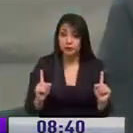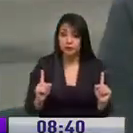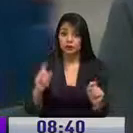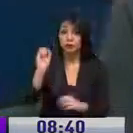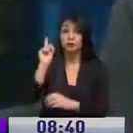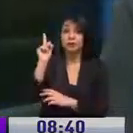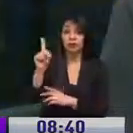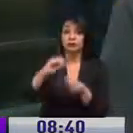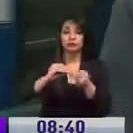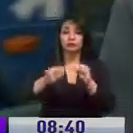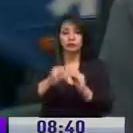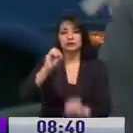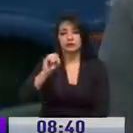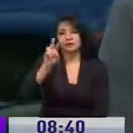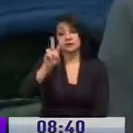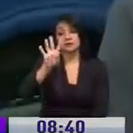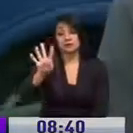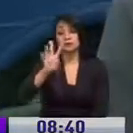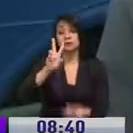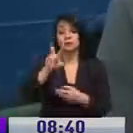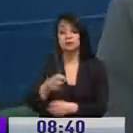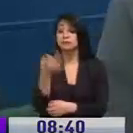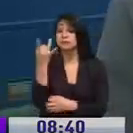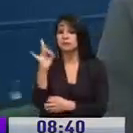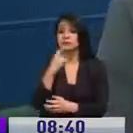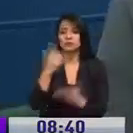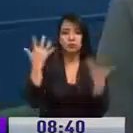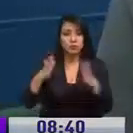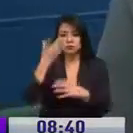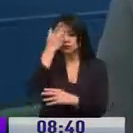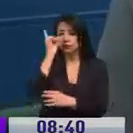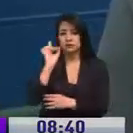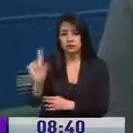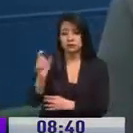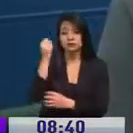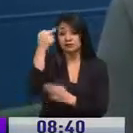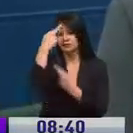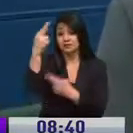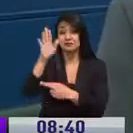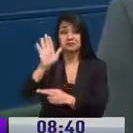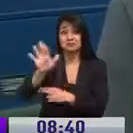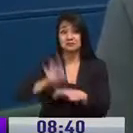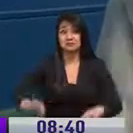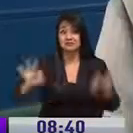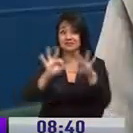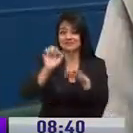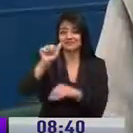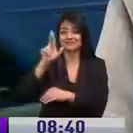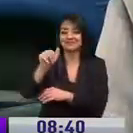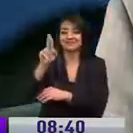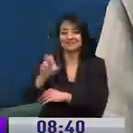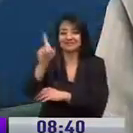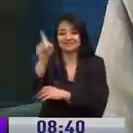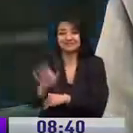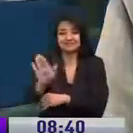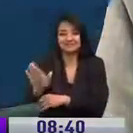consultiva 025 de 2018 ha establecido que cualquier acción que pueda transgredir los derechos fundamentales de Assange deben ser